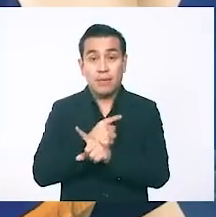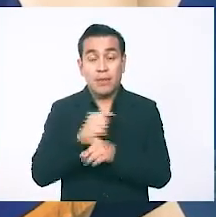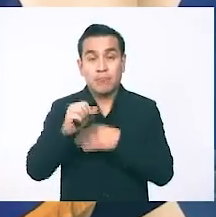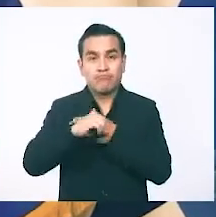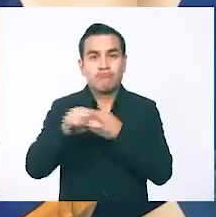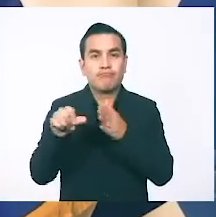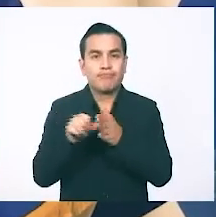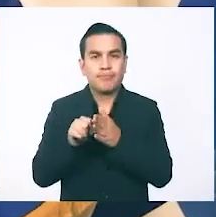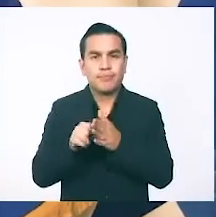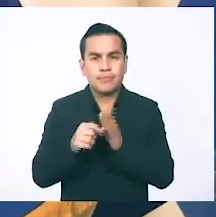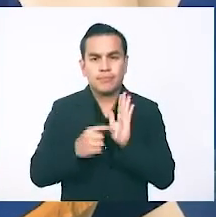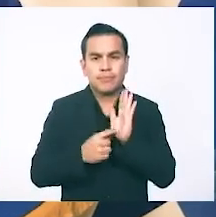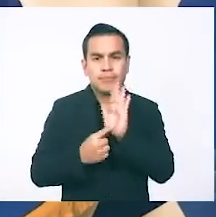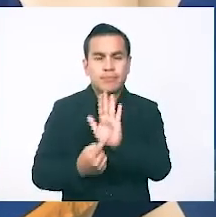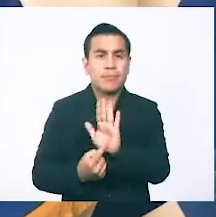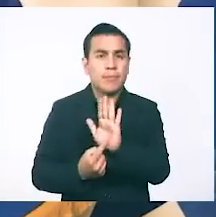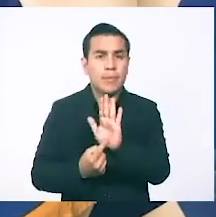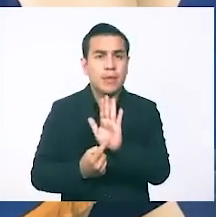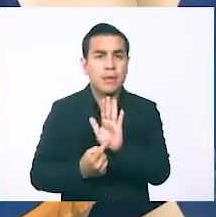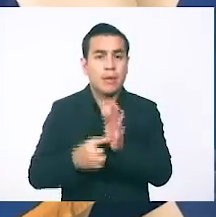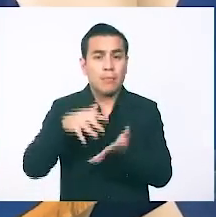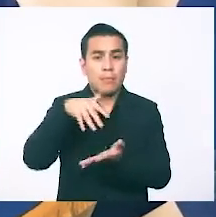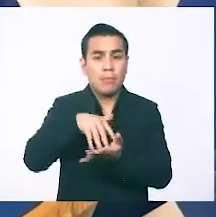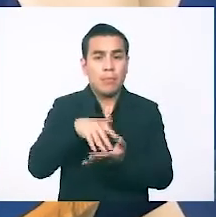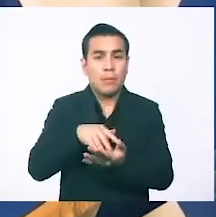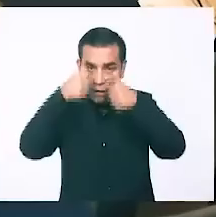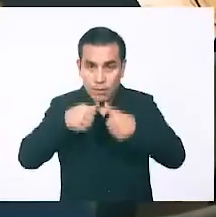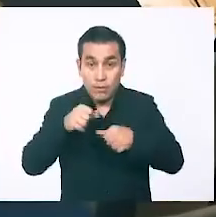son los representantes del pueblo. ¿O quiénes son los representantes del pueblo? La ANEP.